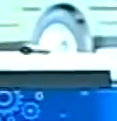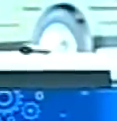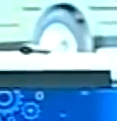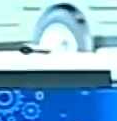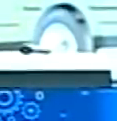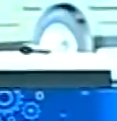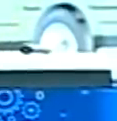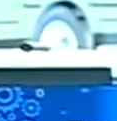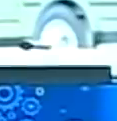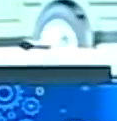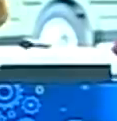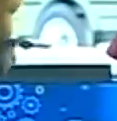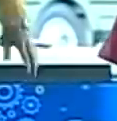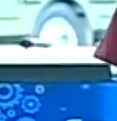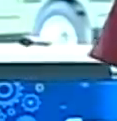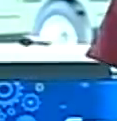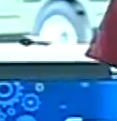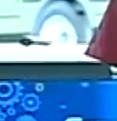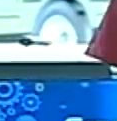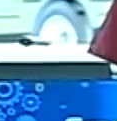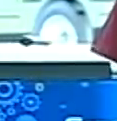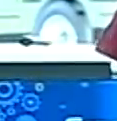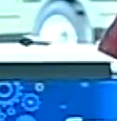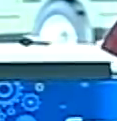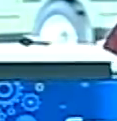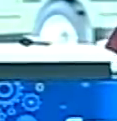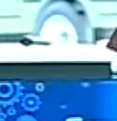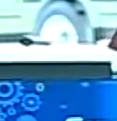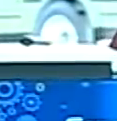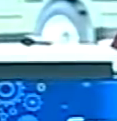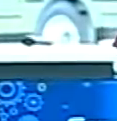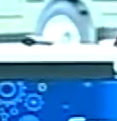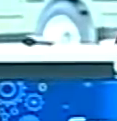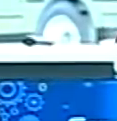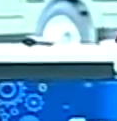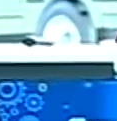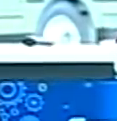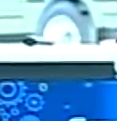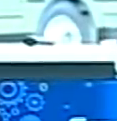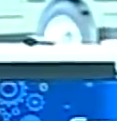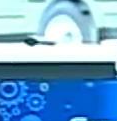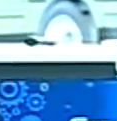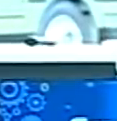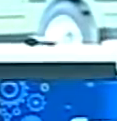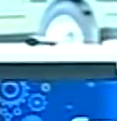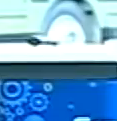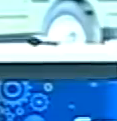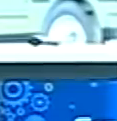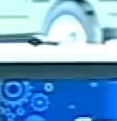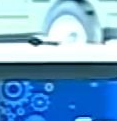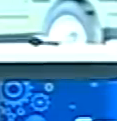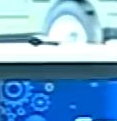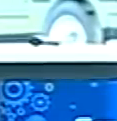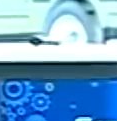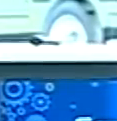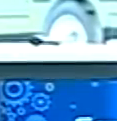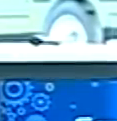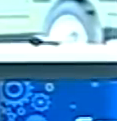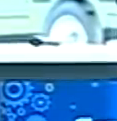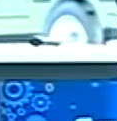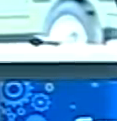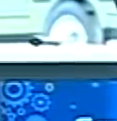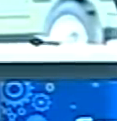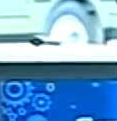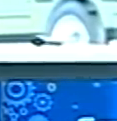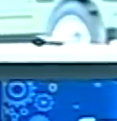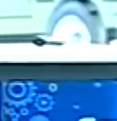tachonando la de luz y de leyenda. Era la piragua de Guillermo Cubillo, era la piragua, era la piragua, era la